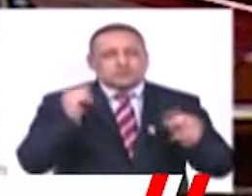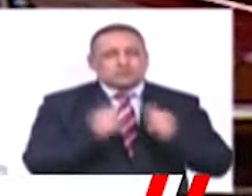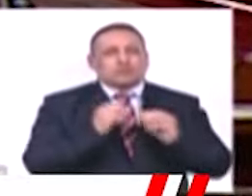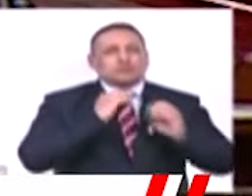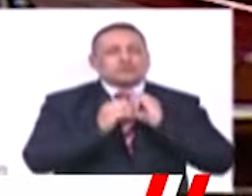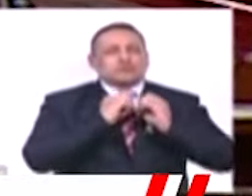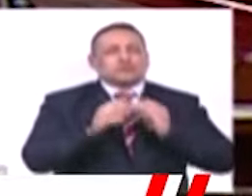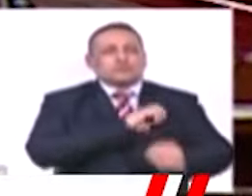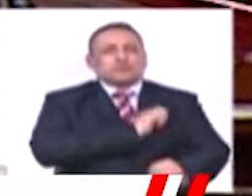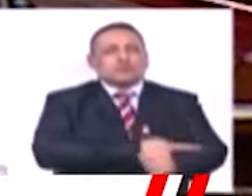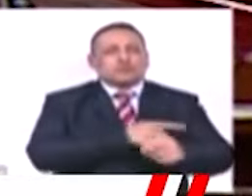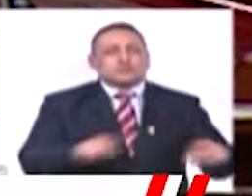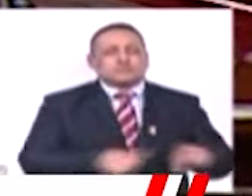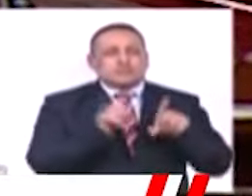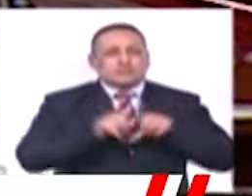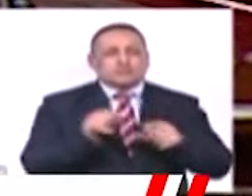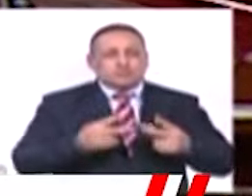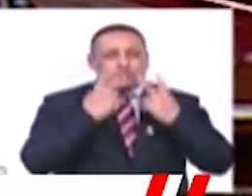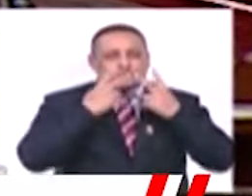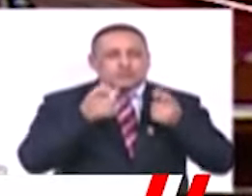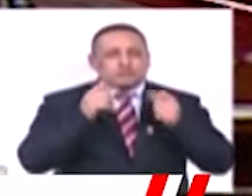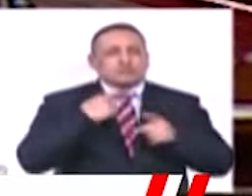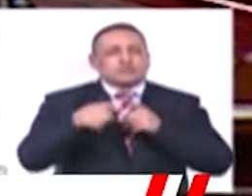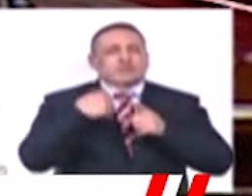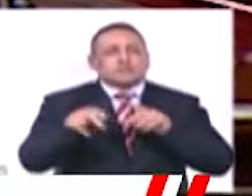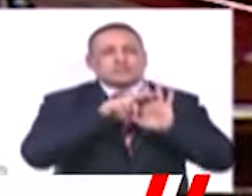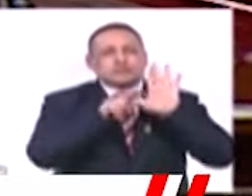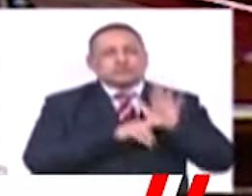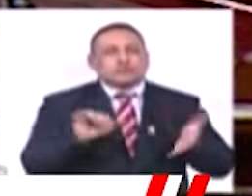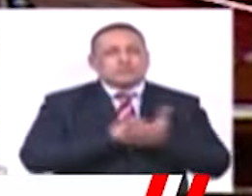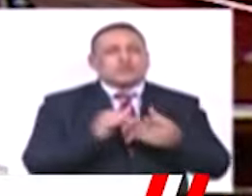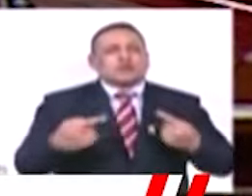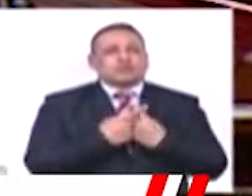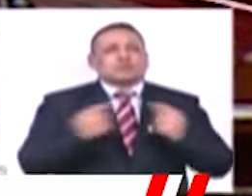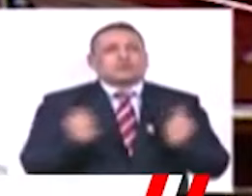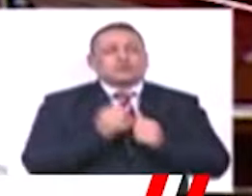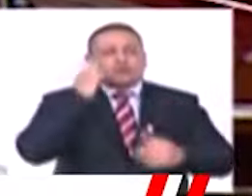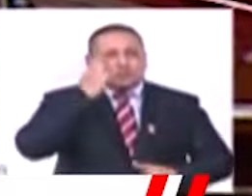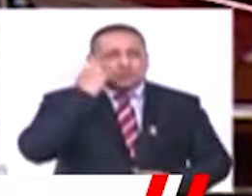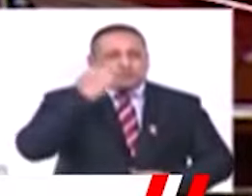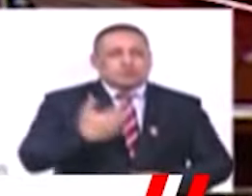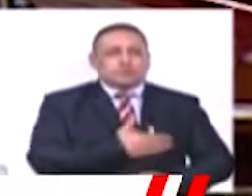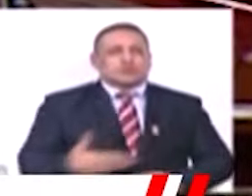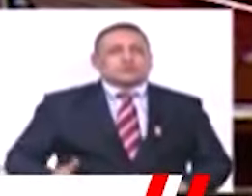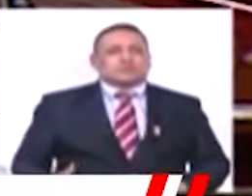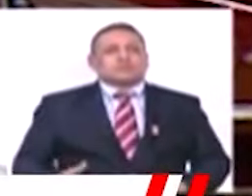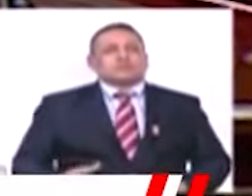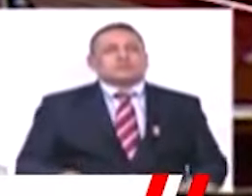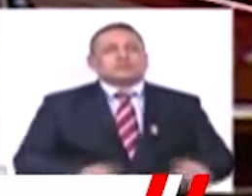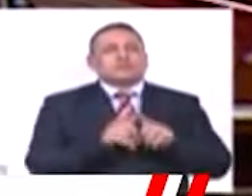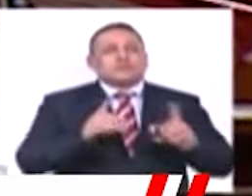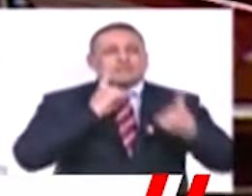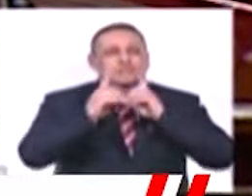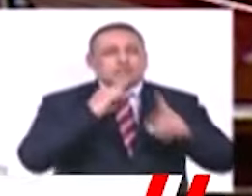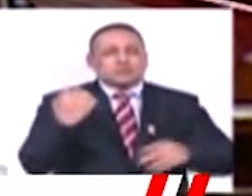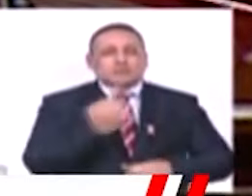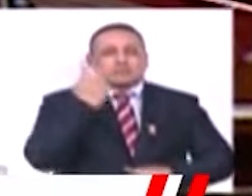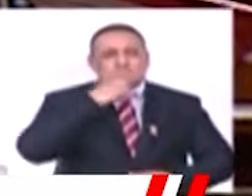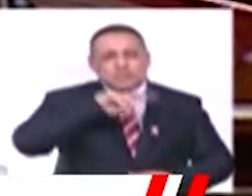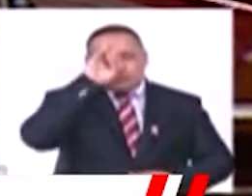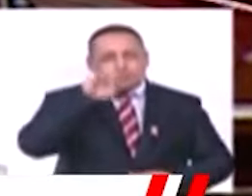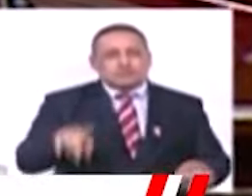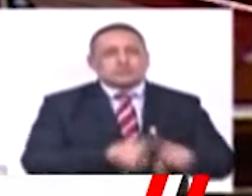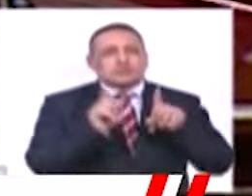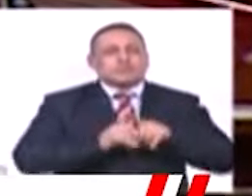equilibrio de poderes, hemos observado varias normas que contravienen las políticas de Estado. Diálogo nacional